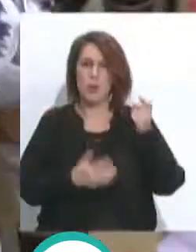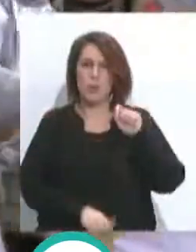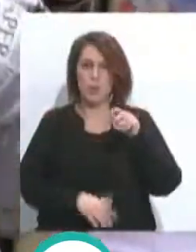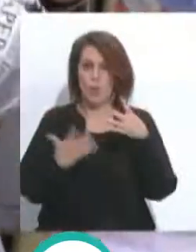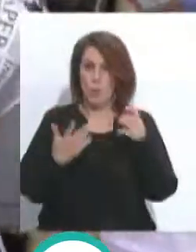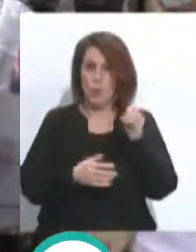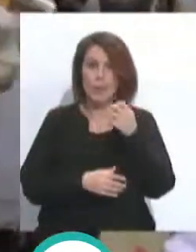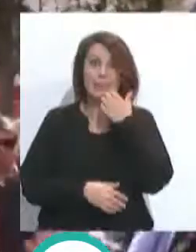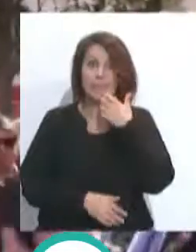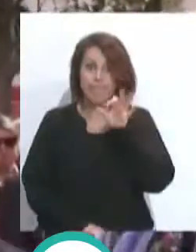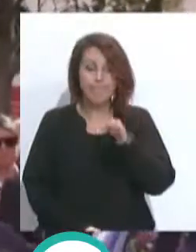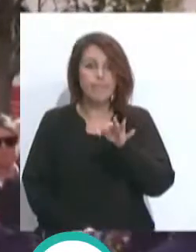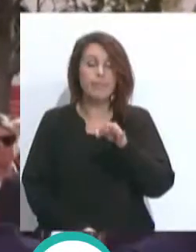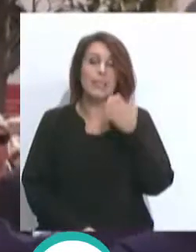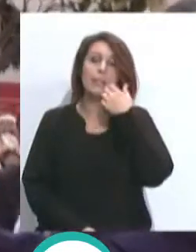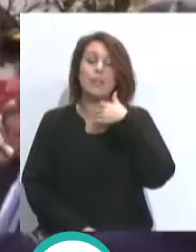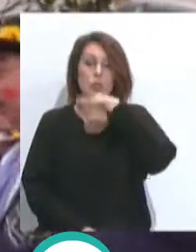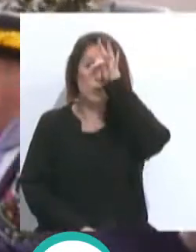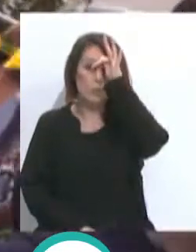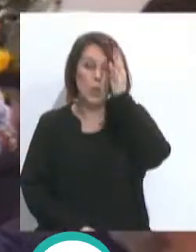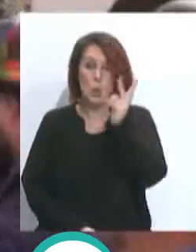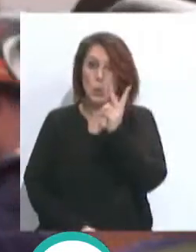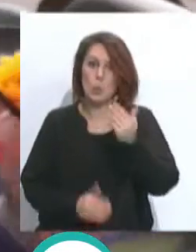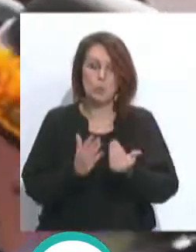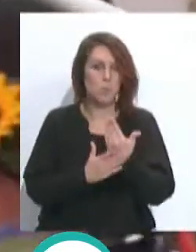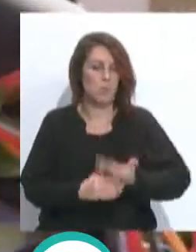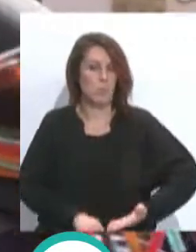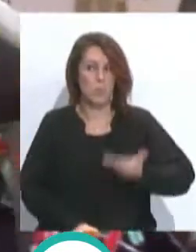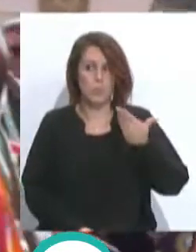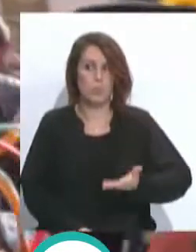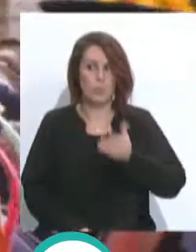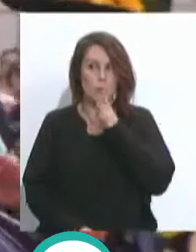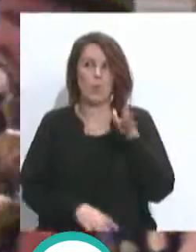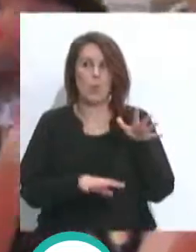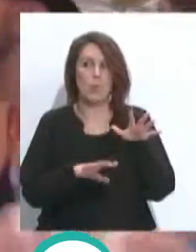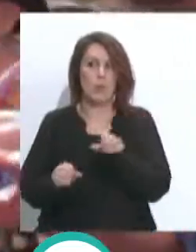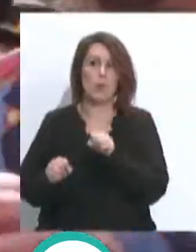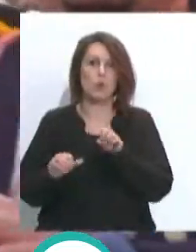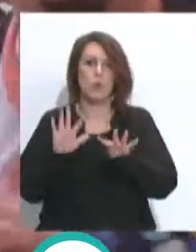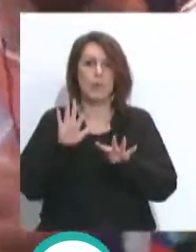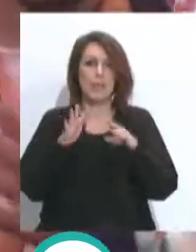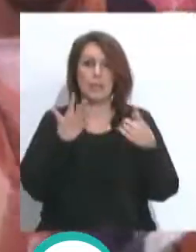79,89%, si bien es verdad que el sábado y el domingo fueron los días fuertes, al situarse en una ocupación del